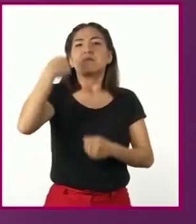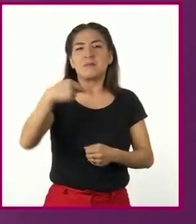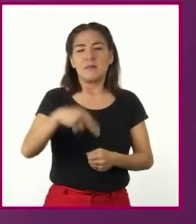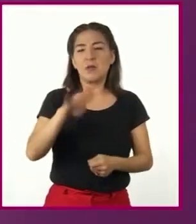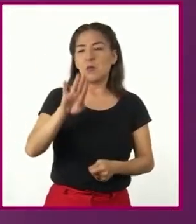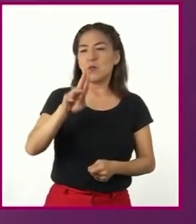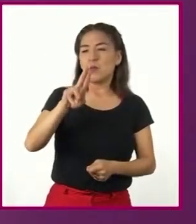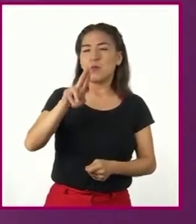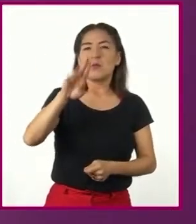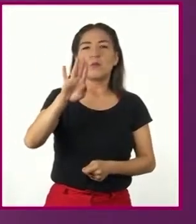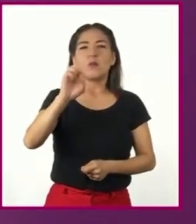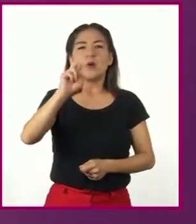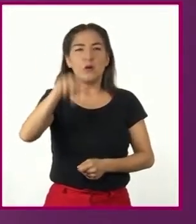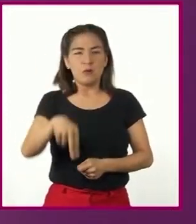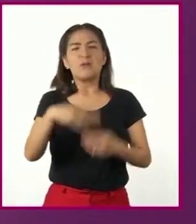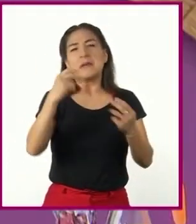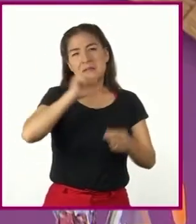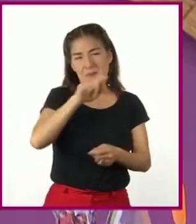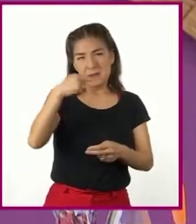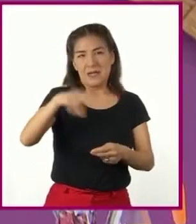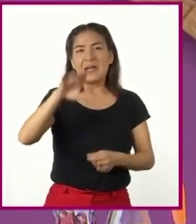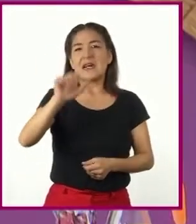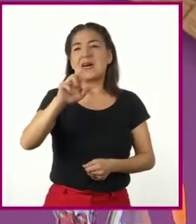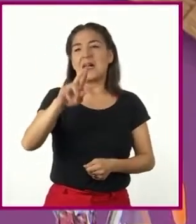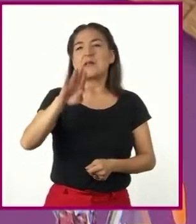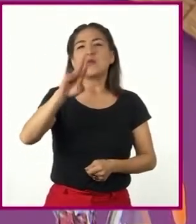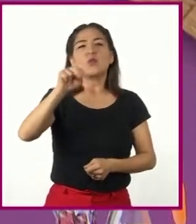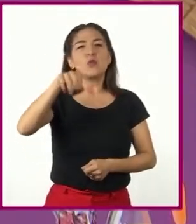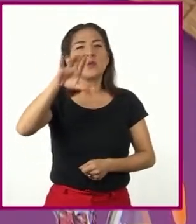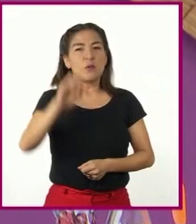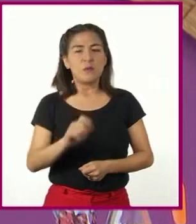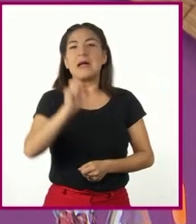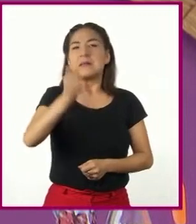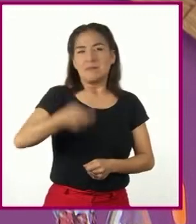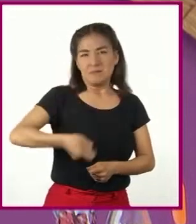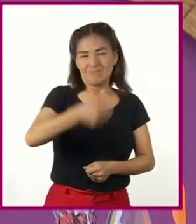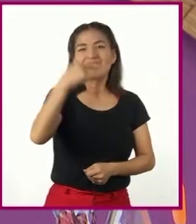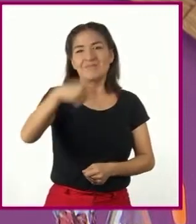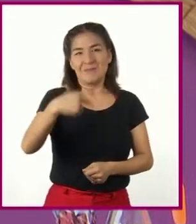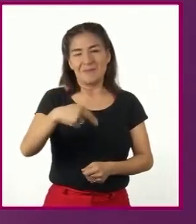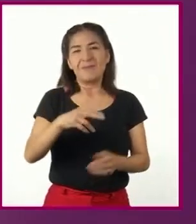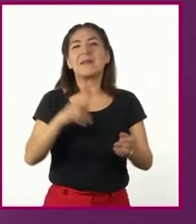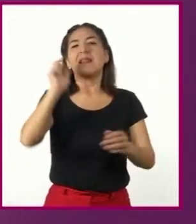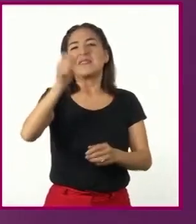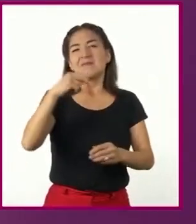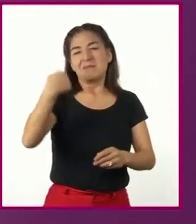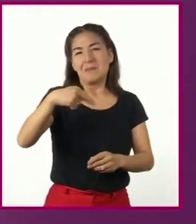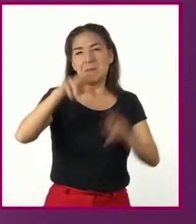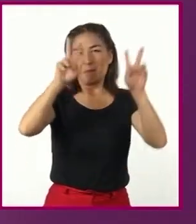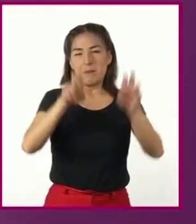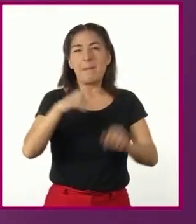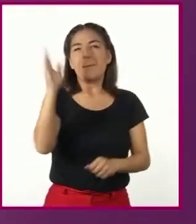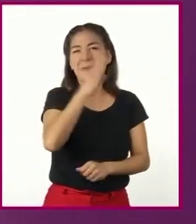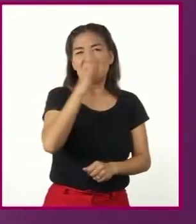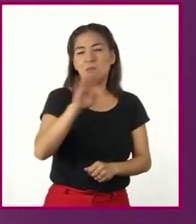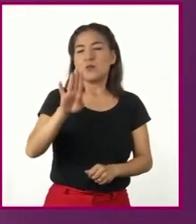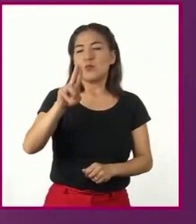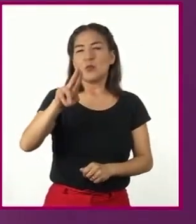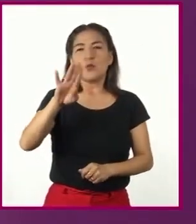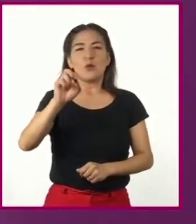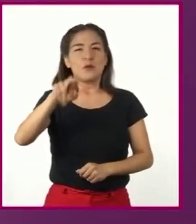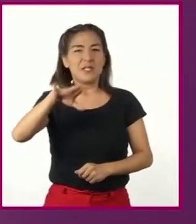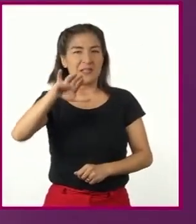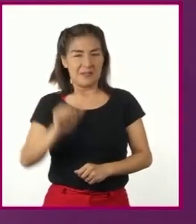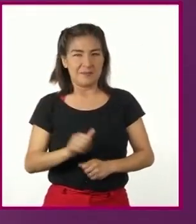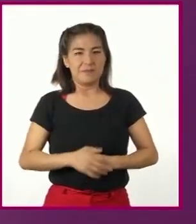bubón o carbunco, de donde provenía el término peste bubónica. En esa época, el siglo